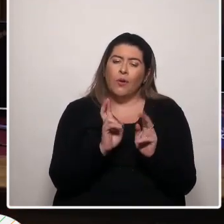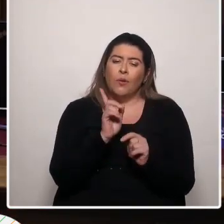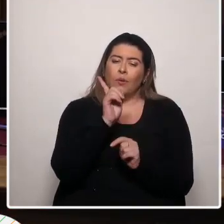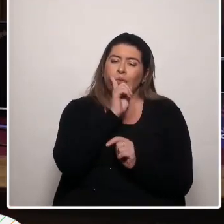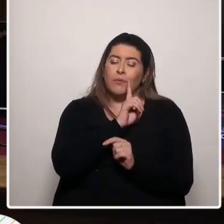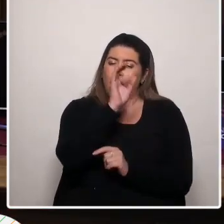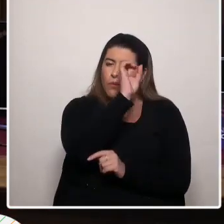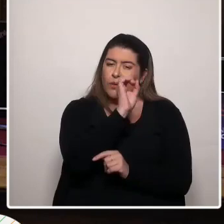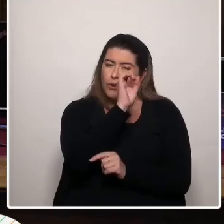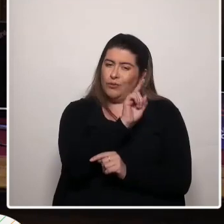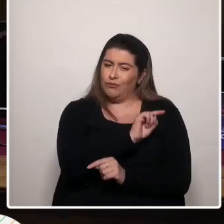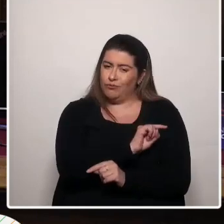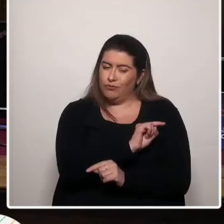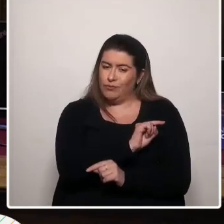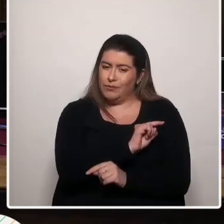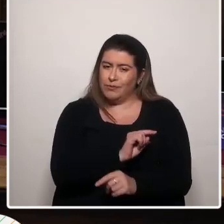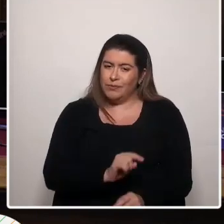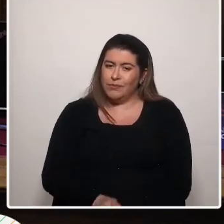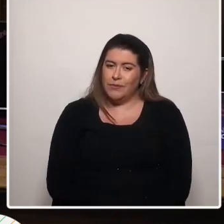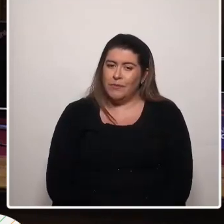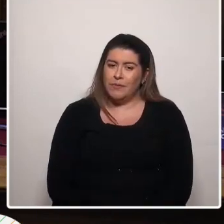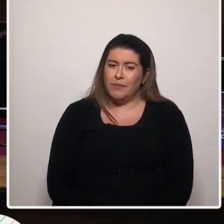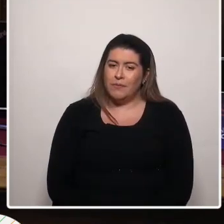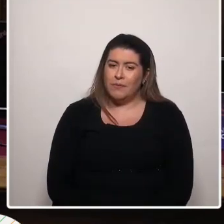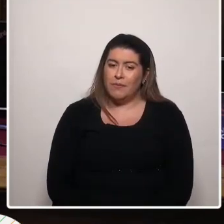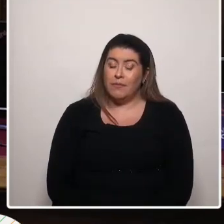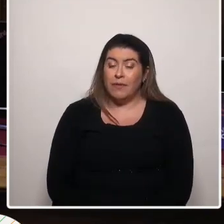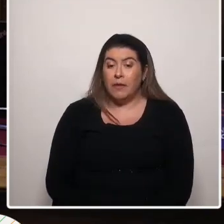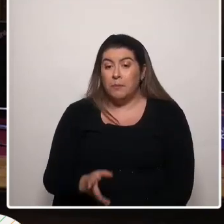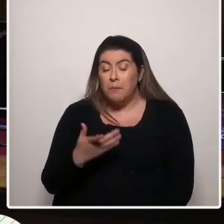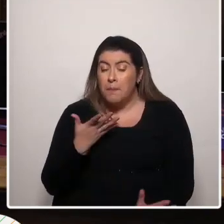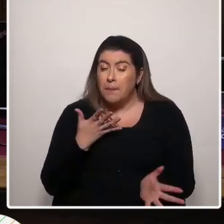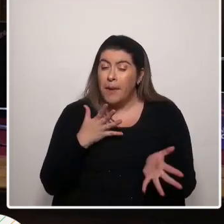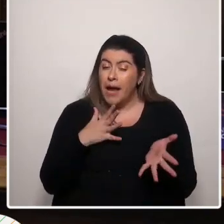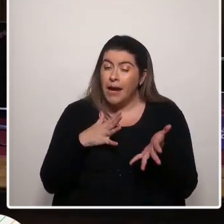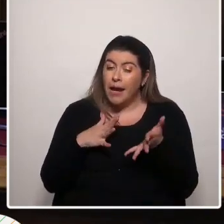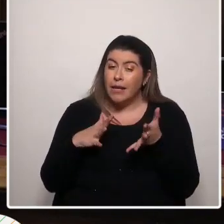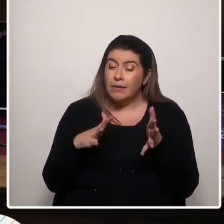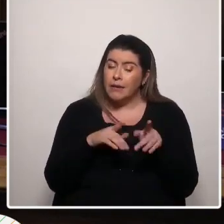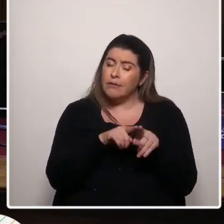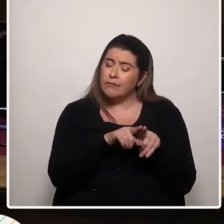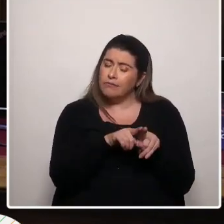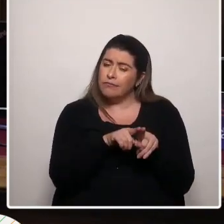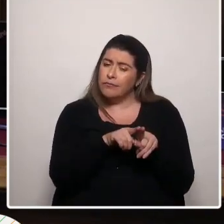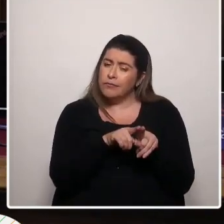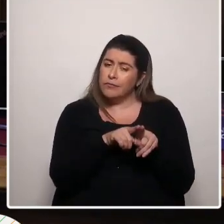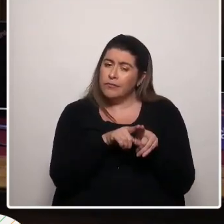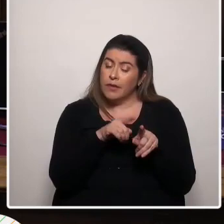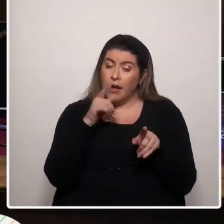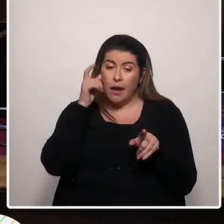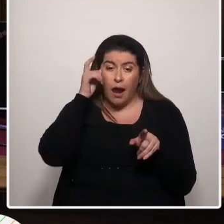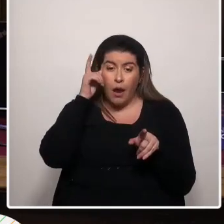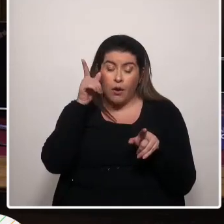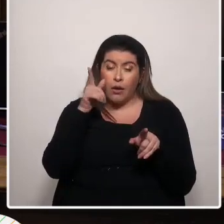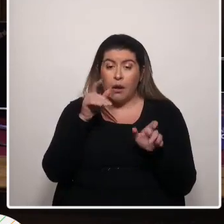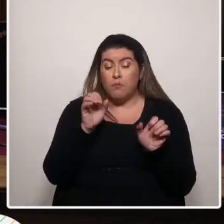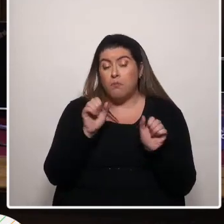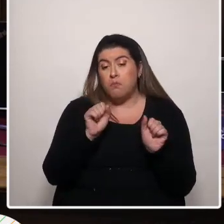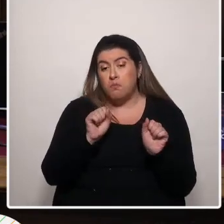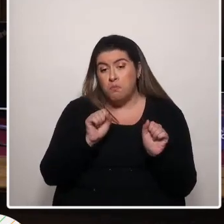intervención. Me parece que razonablemente pueden